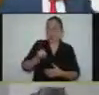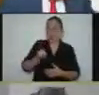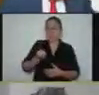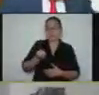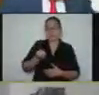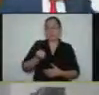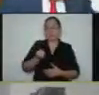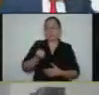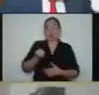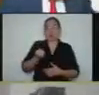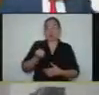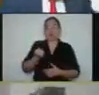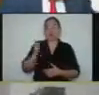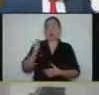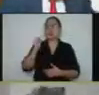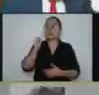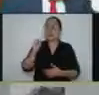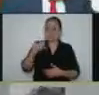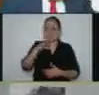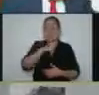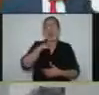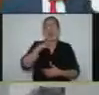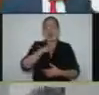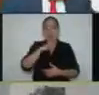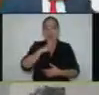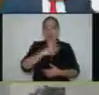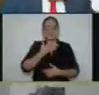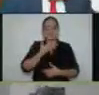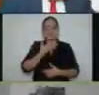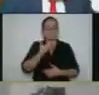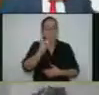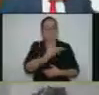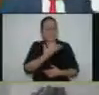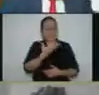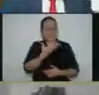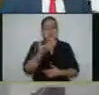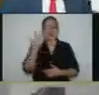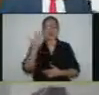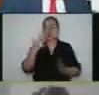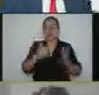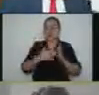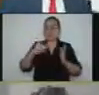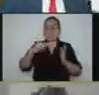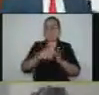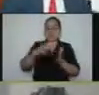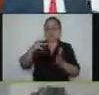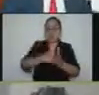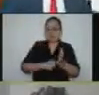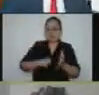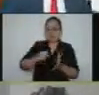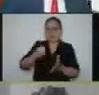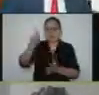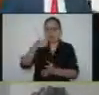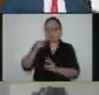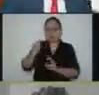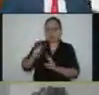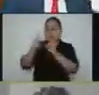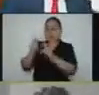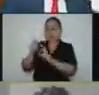sí hay una solicitud de retener 50 millones de pesos para un